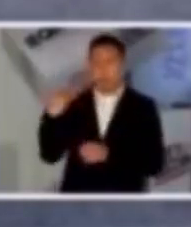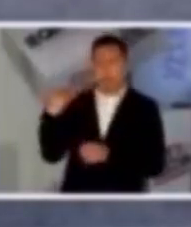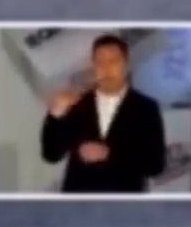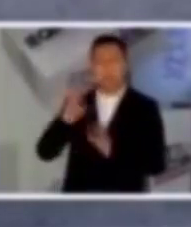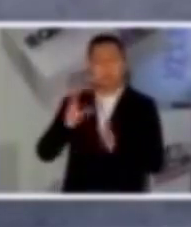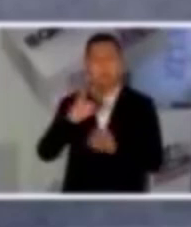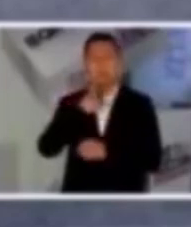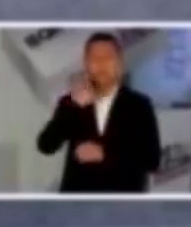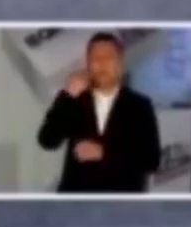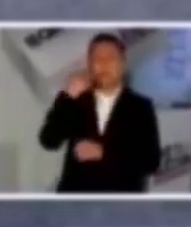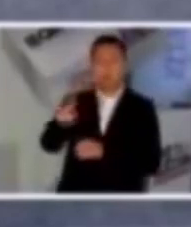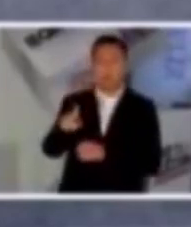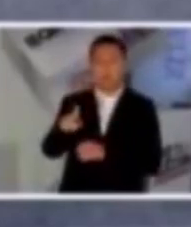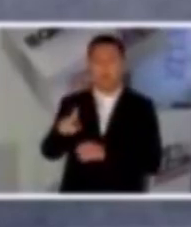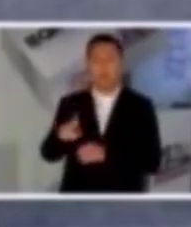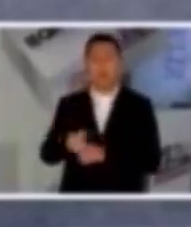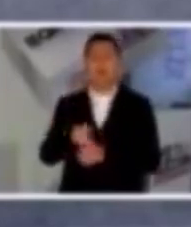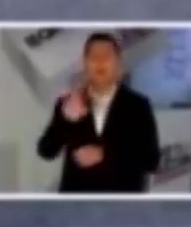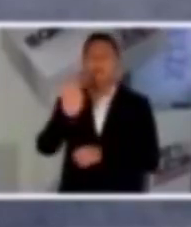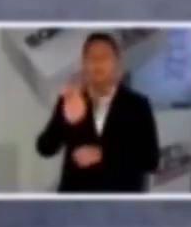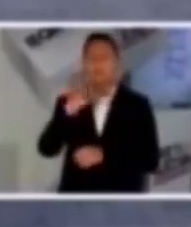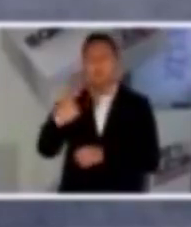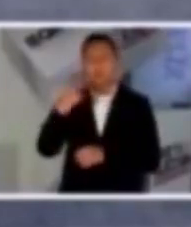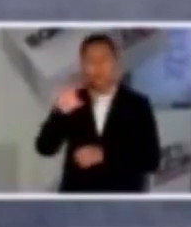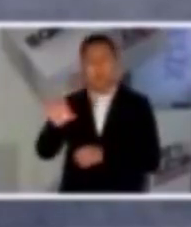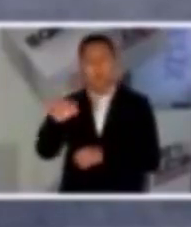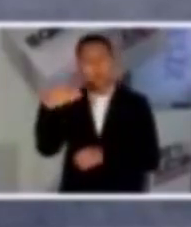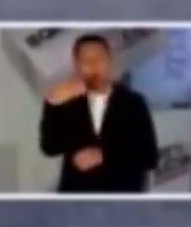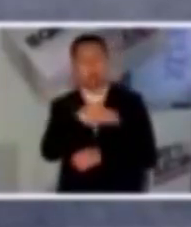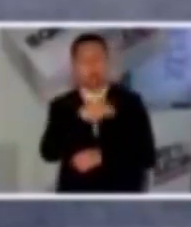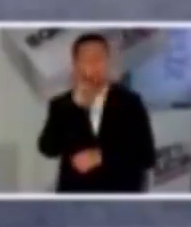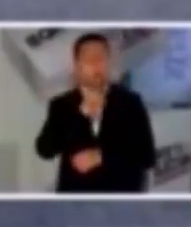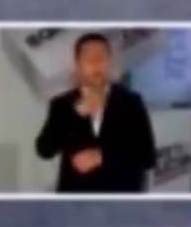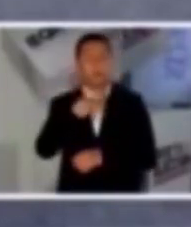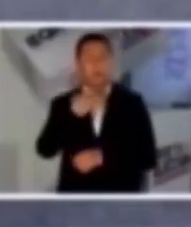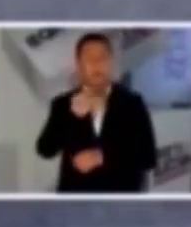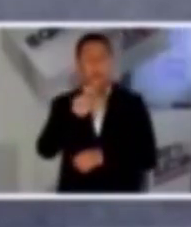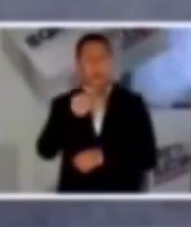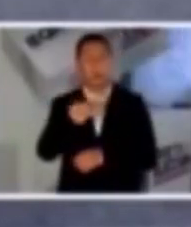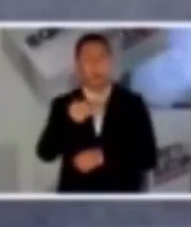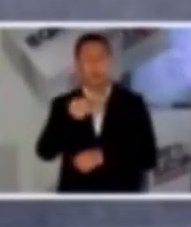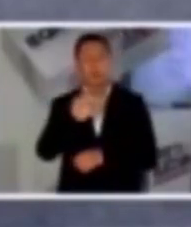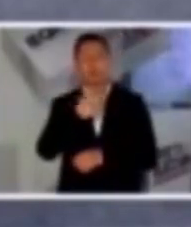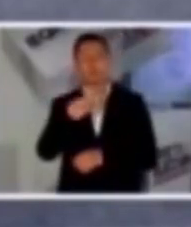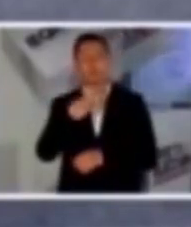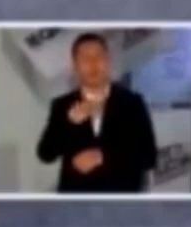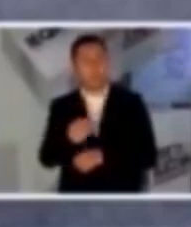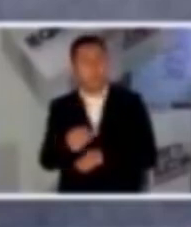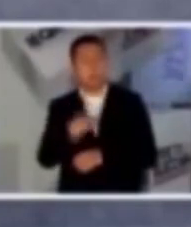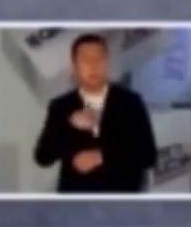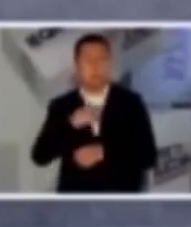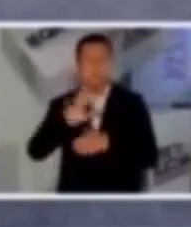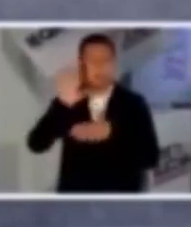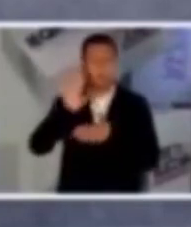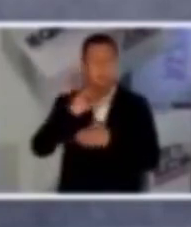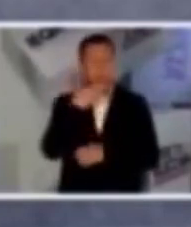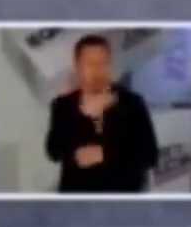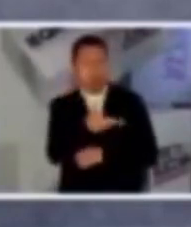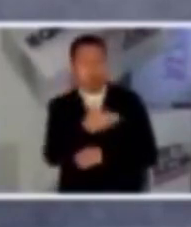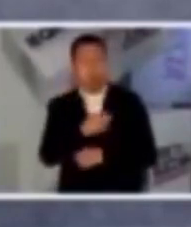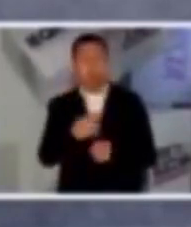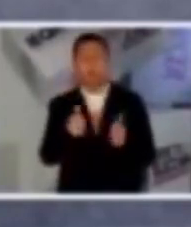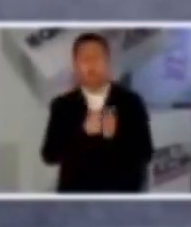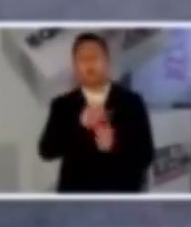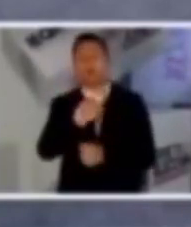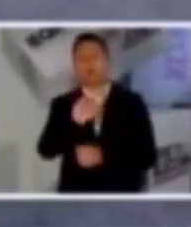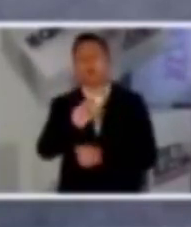penal ante la Fiscalía en contra de Mara Lezama, y mi compromiso es meterla a ella y a Jorge